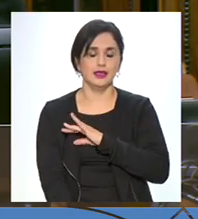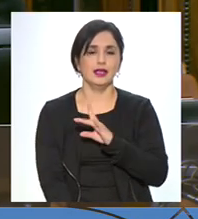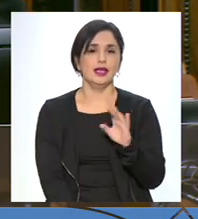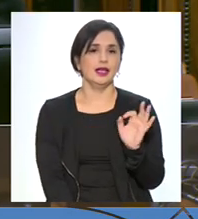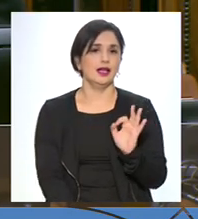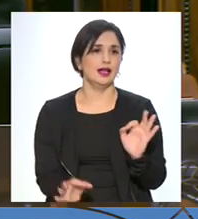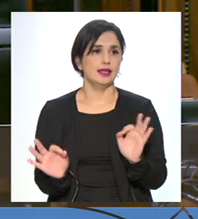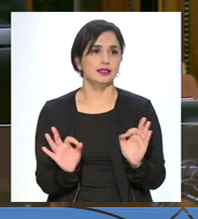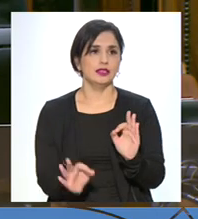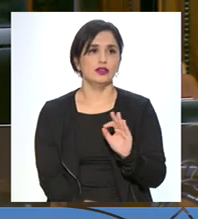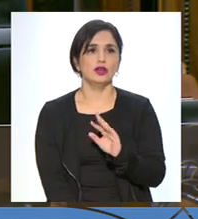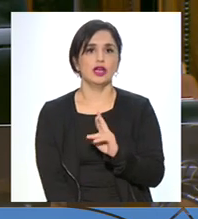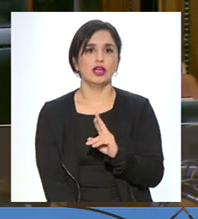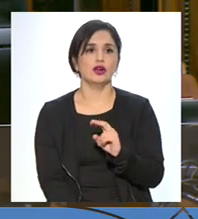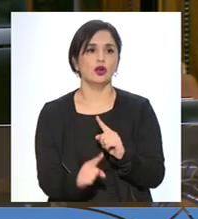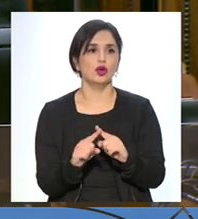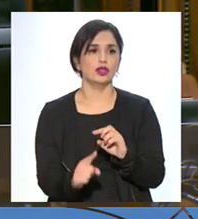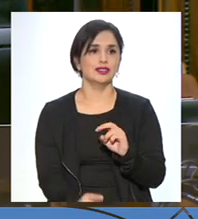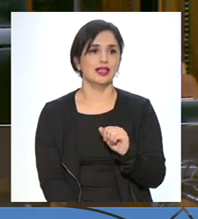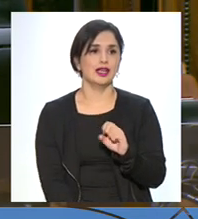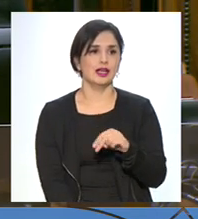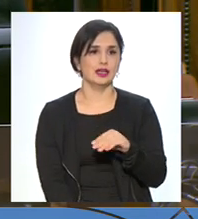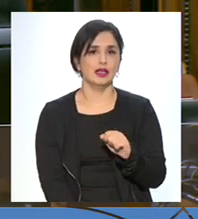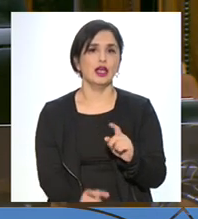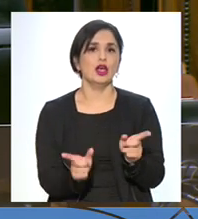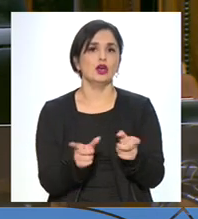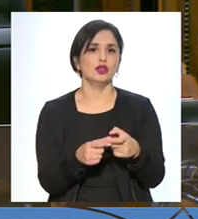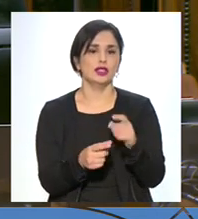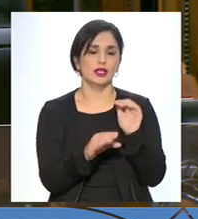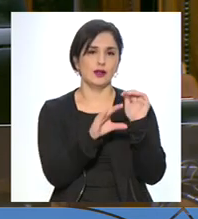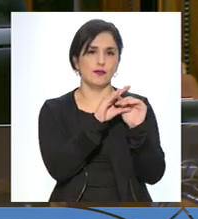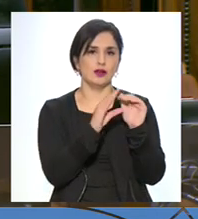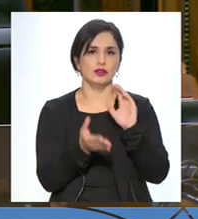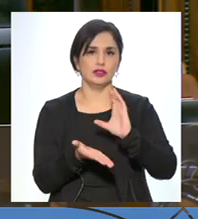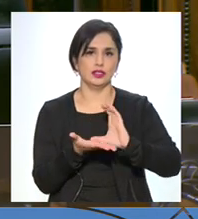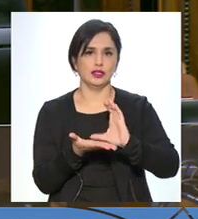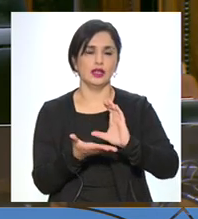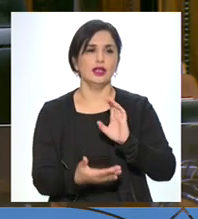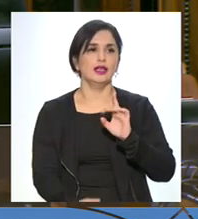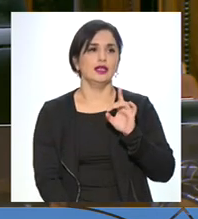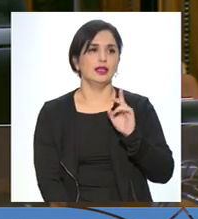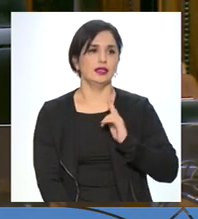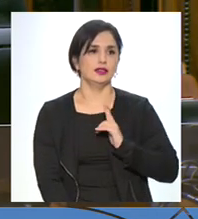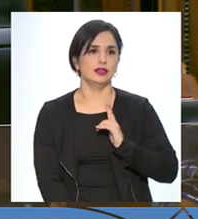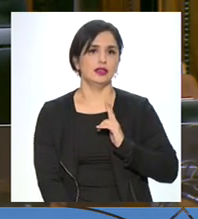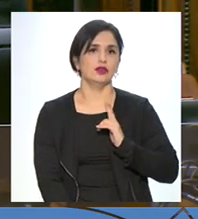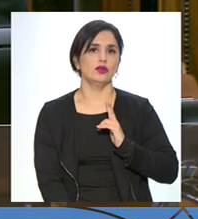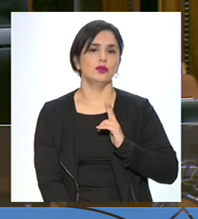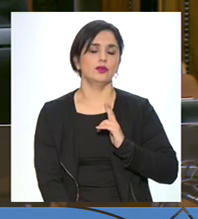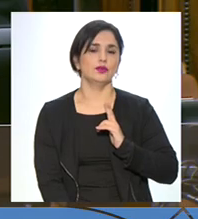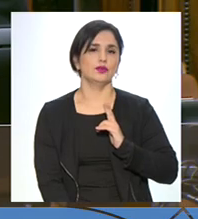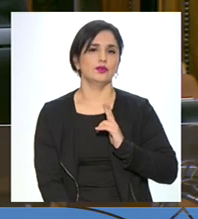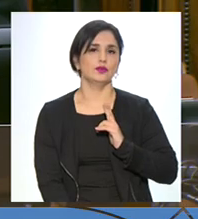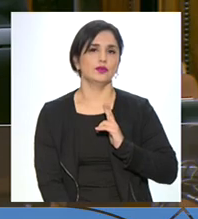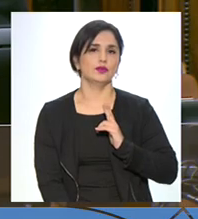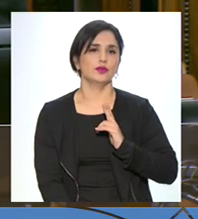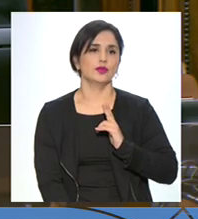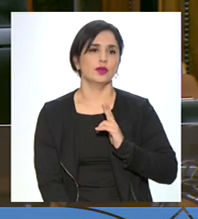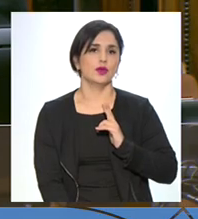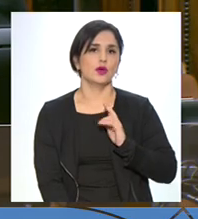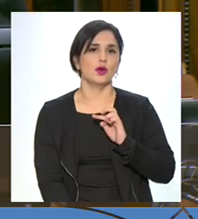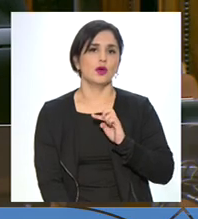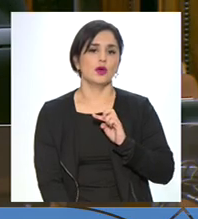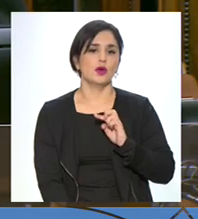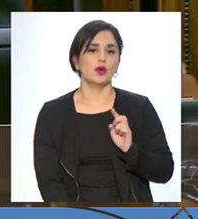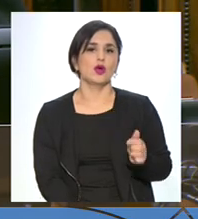la señora Rosana Costa, consejera del Banco Central, el señor Alberto Naudón, consejero del Banco Central, y el señor Pablo García,